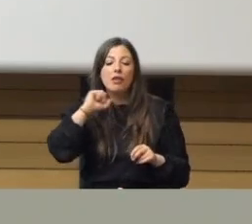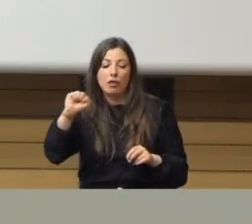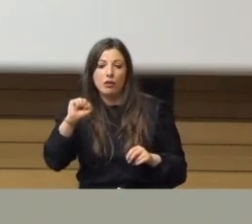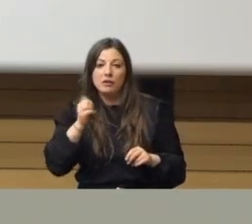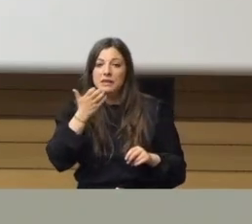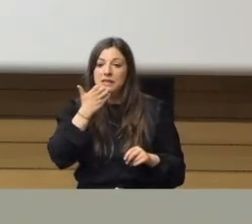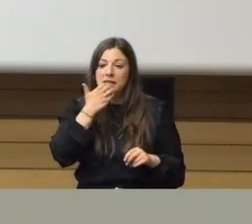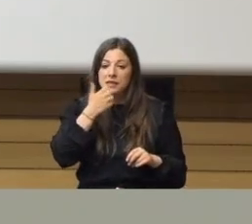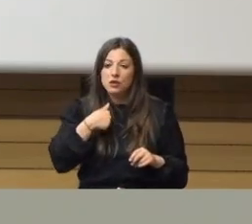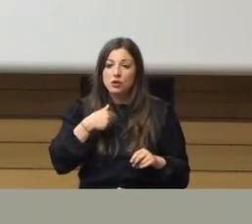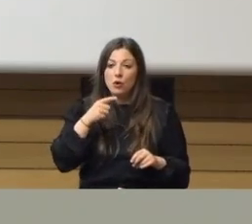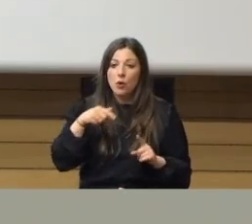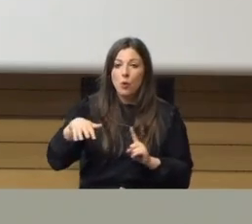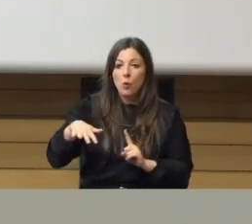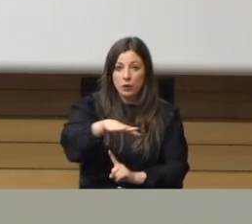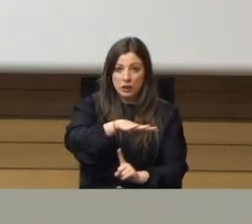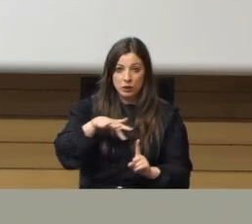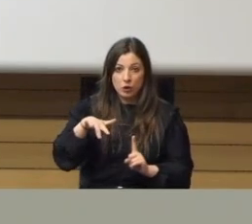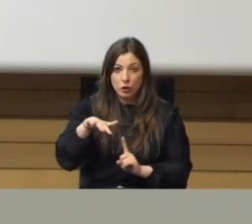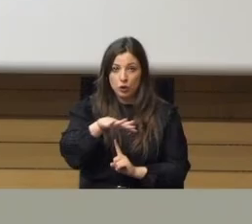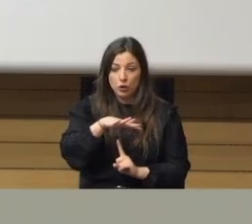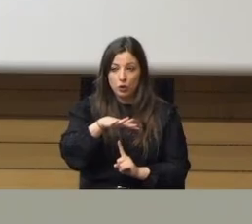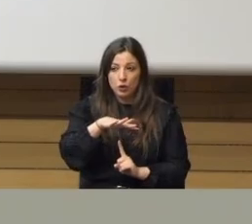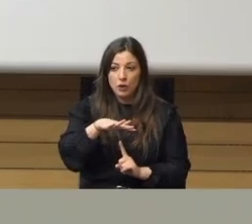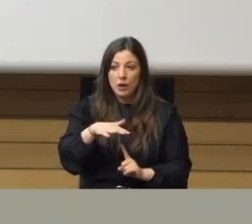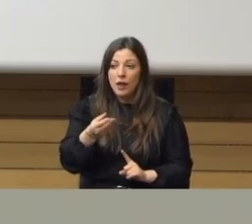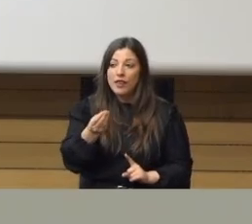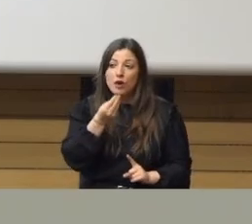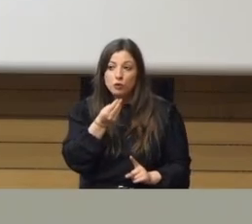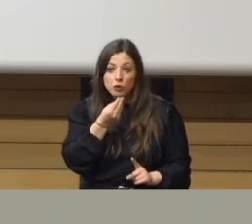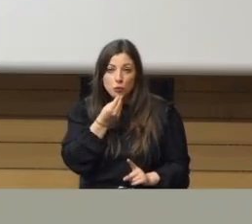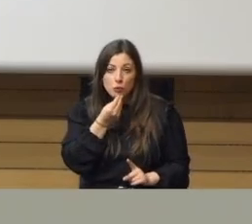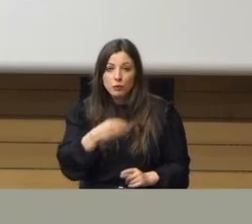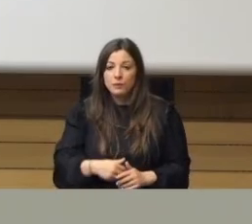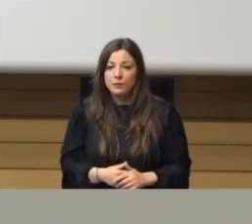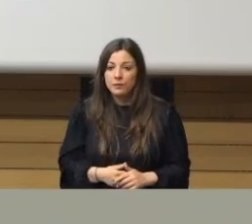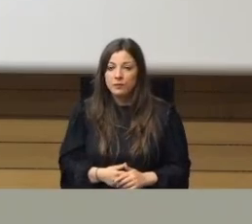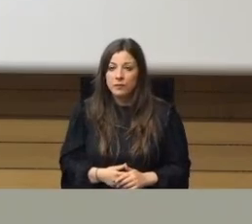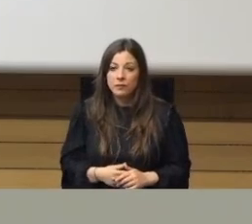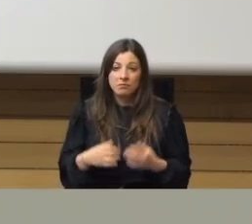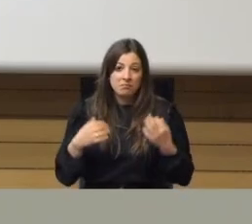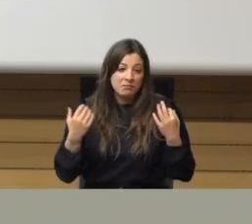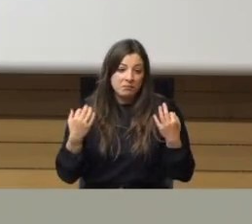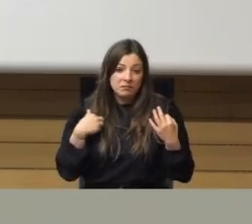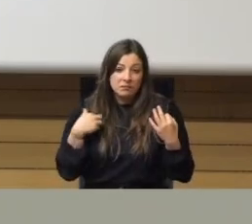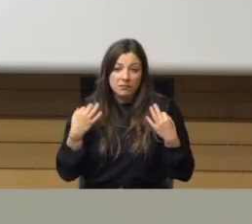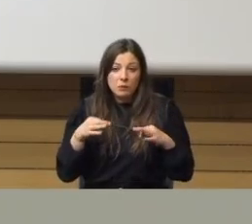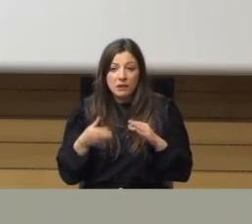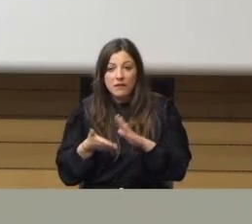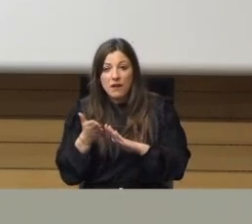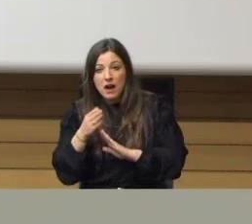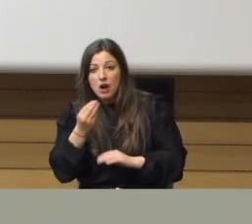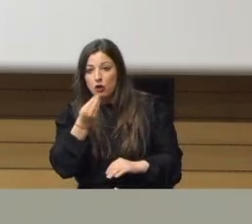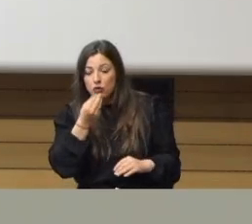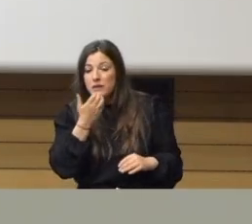tengo un entorno de consumo, mi tendencia es consumir. Pero si yo, por ejemplo, tengo un programa